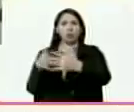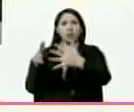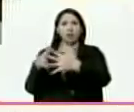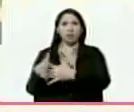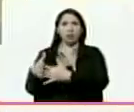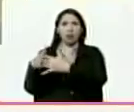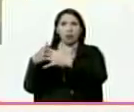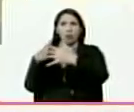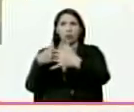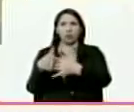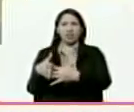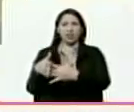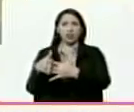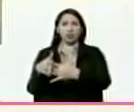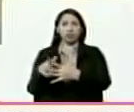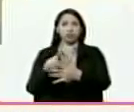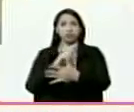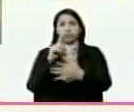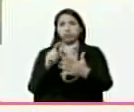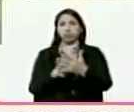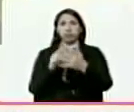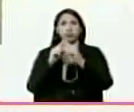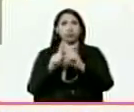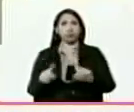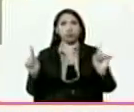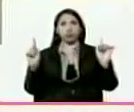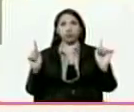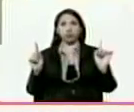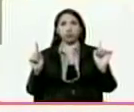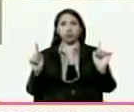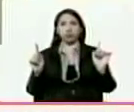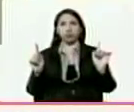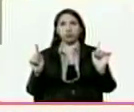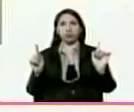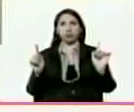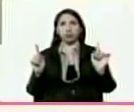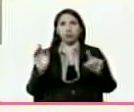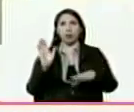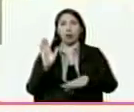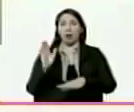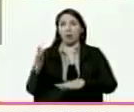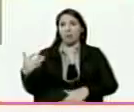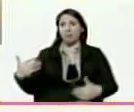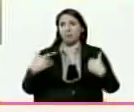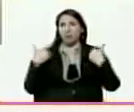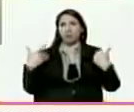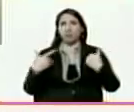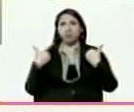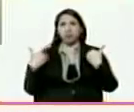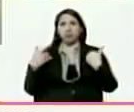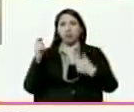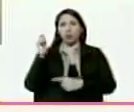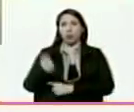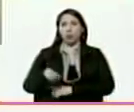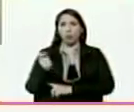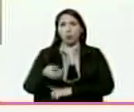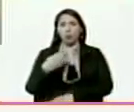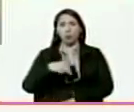caso totalmente distinto a otro caso que pueda cursar en la Corte, y siempre hemos mostrado y le